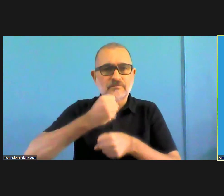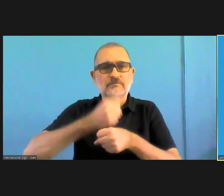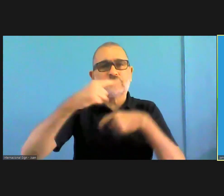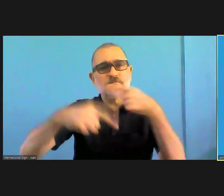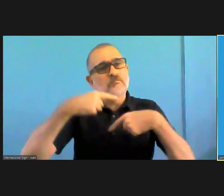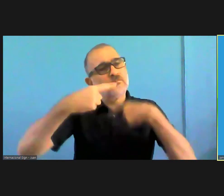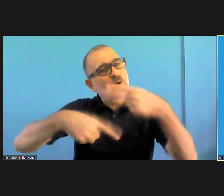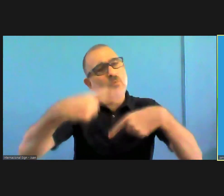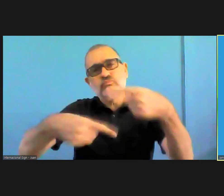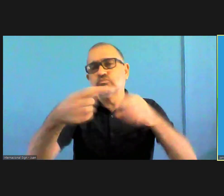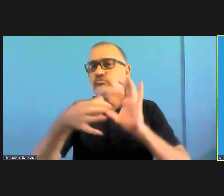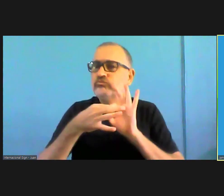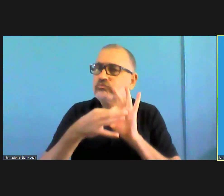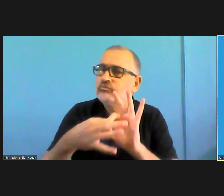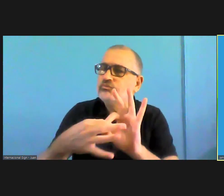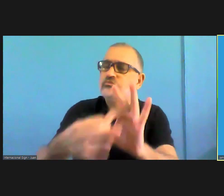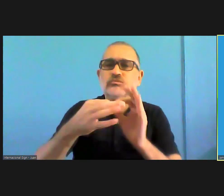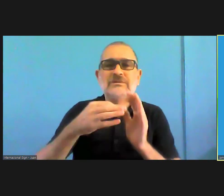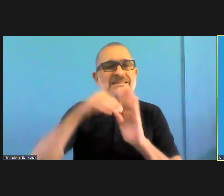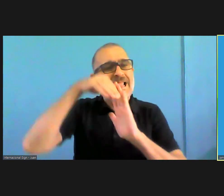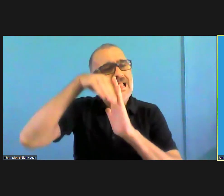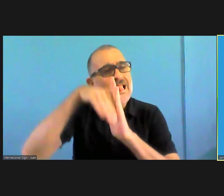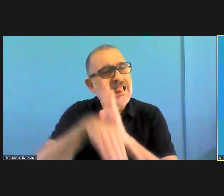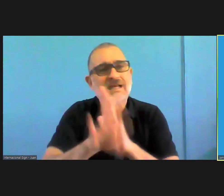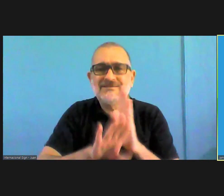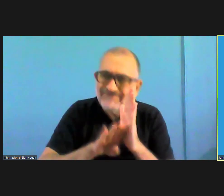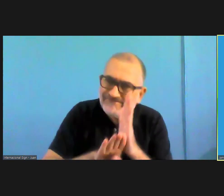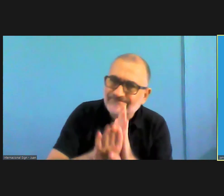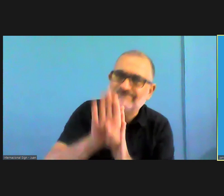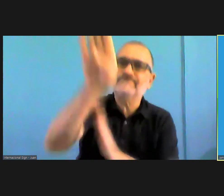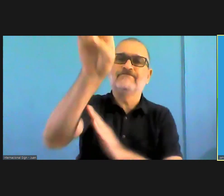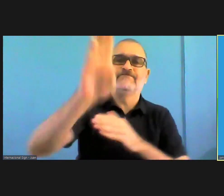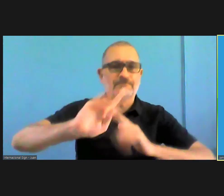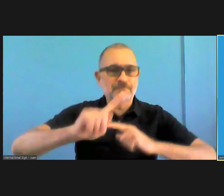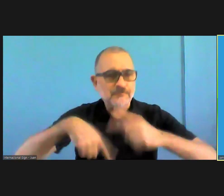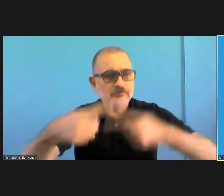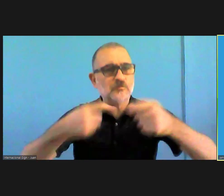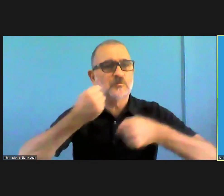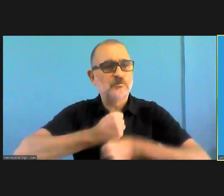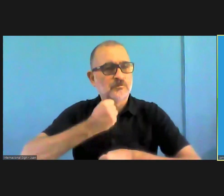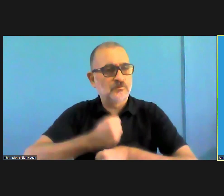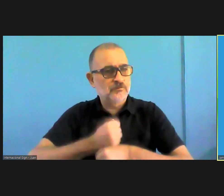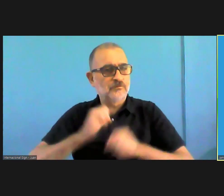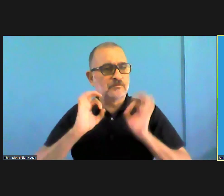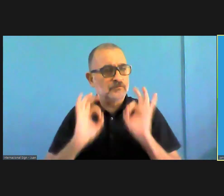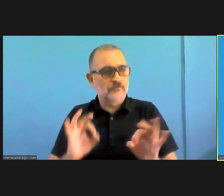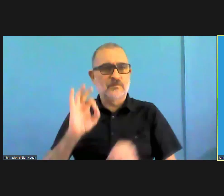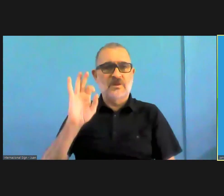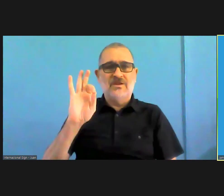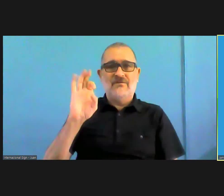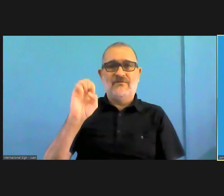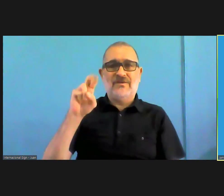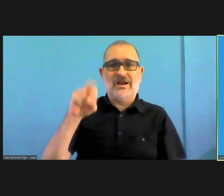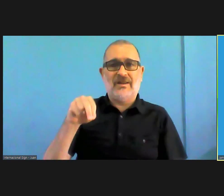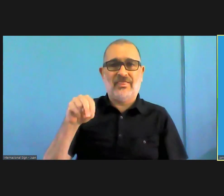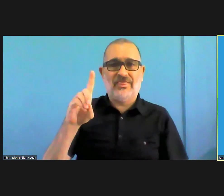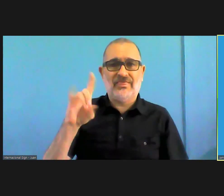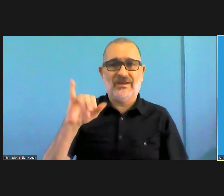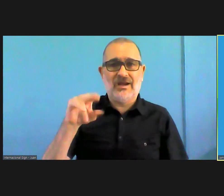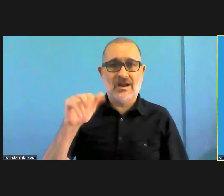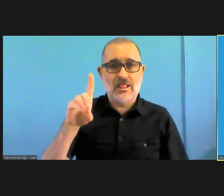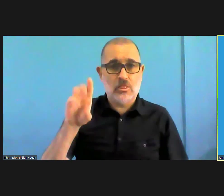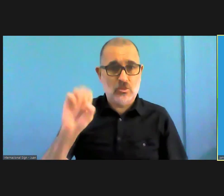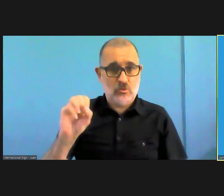también los elementos estructurales expuestos por la pandemia para construir resiliencia en los sistemas sanitarios, ampliando